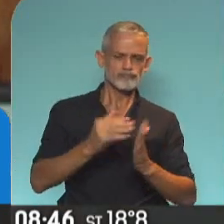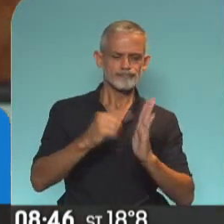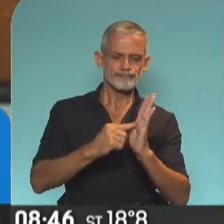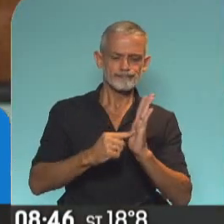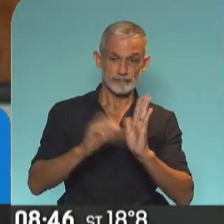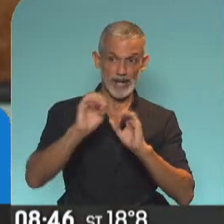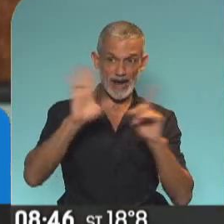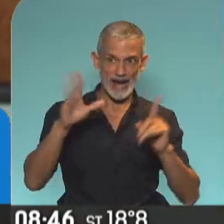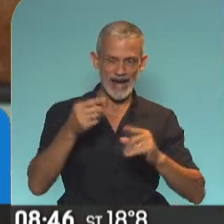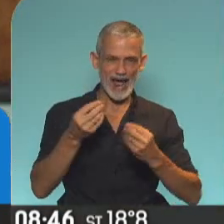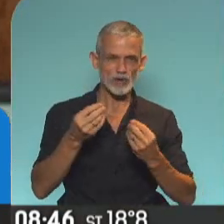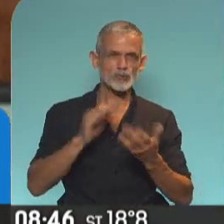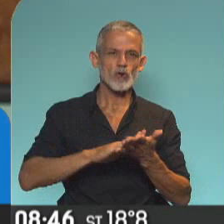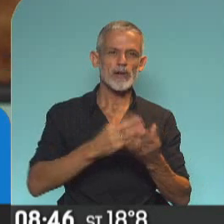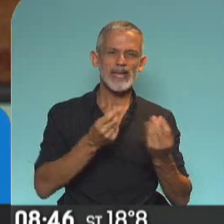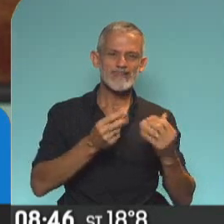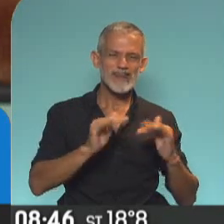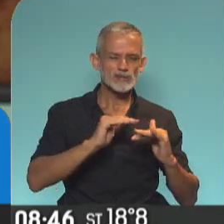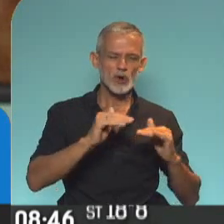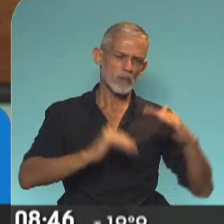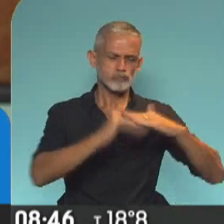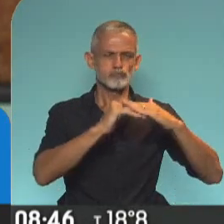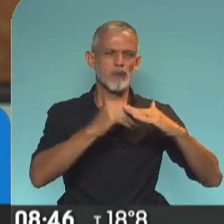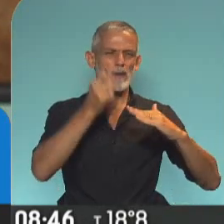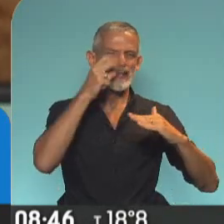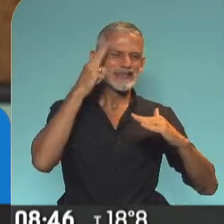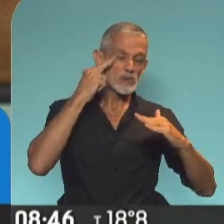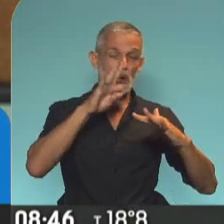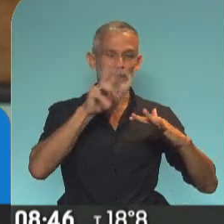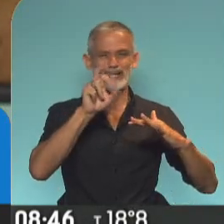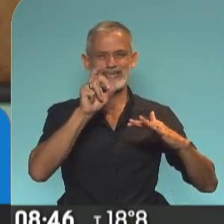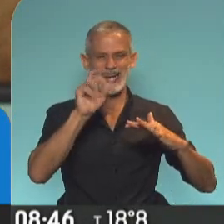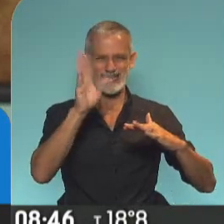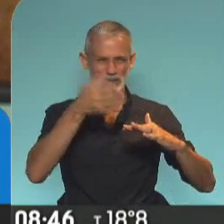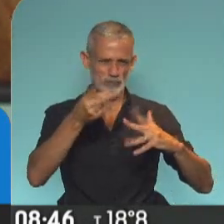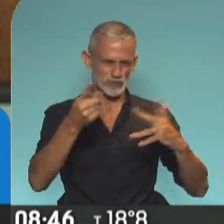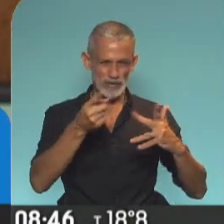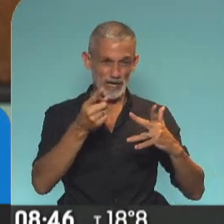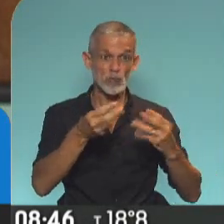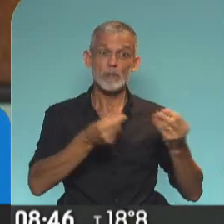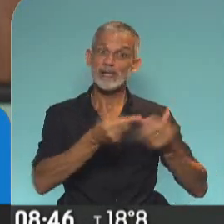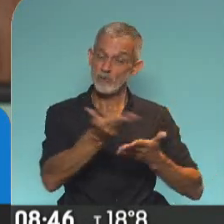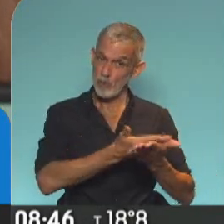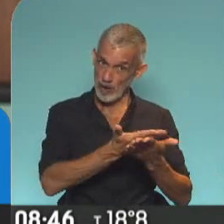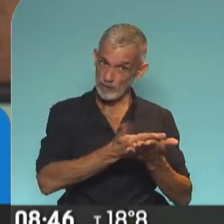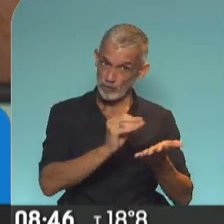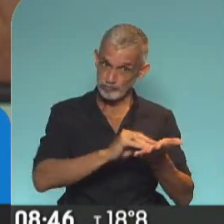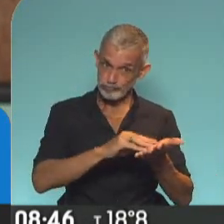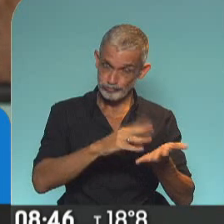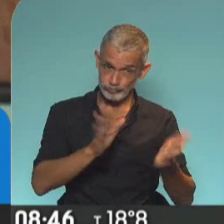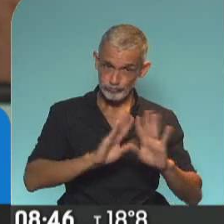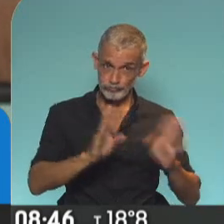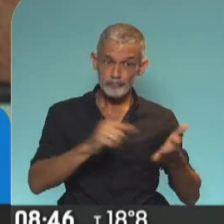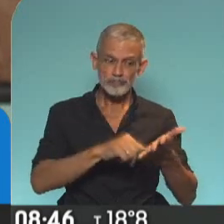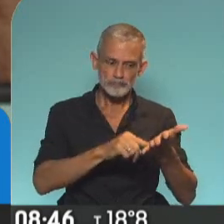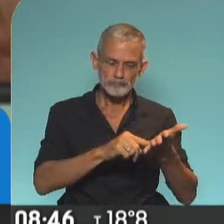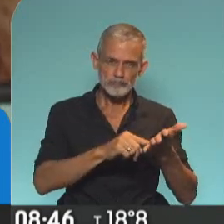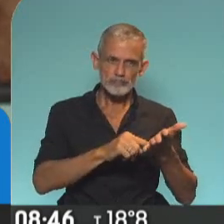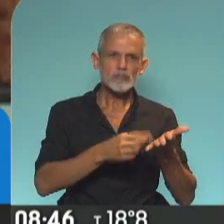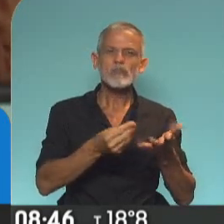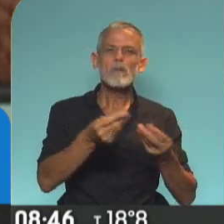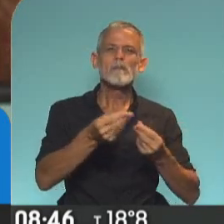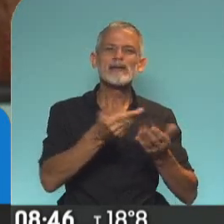este año la idea es que vaya menos la devaluación que la inflación. Una tarea complicada, la del gobierno, que va a tener que interceder entre todos